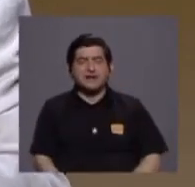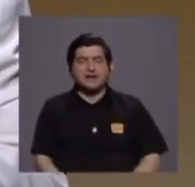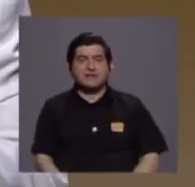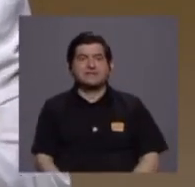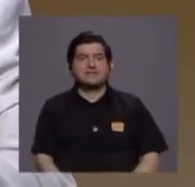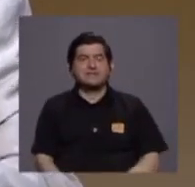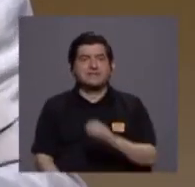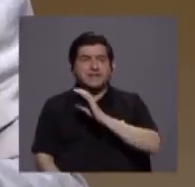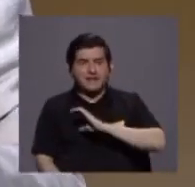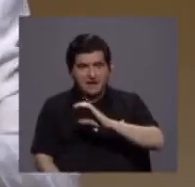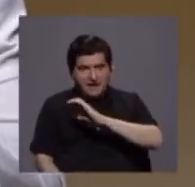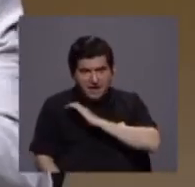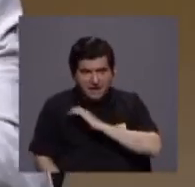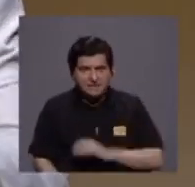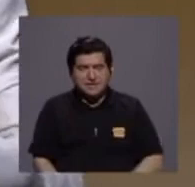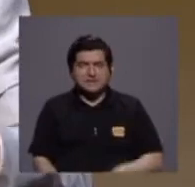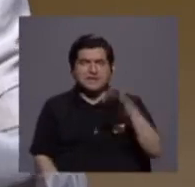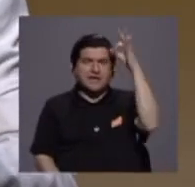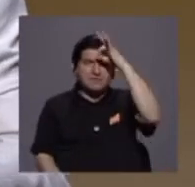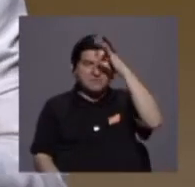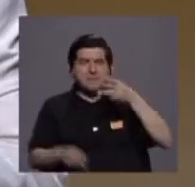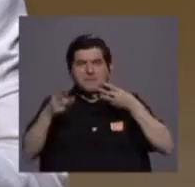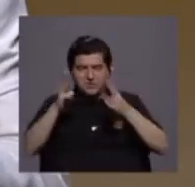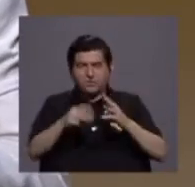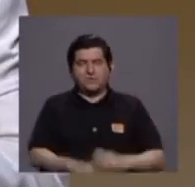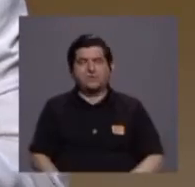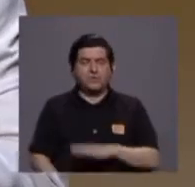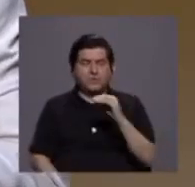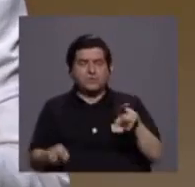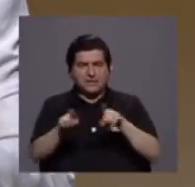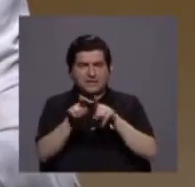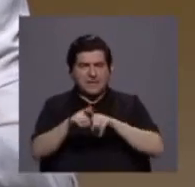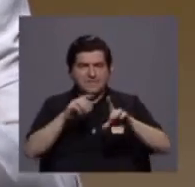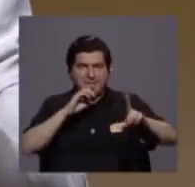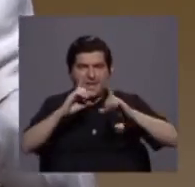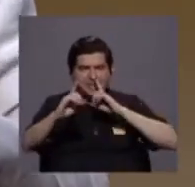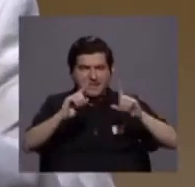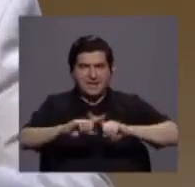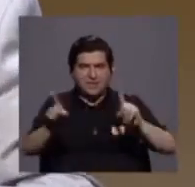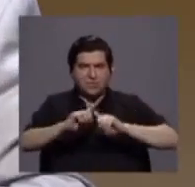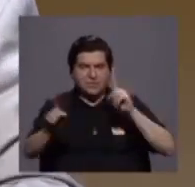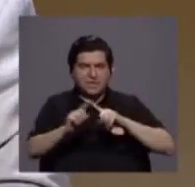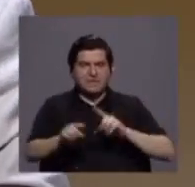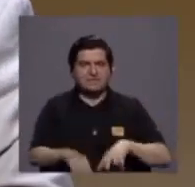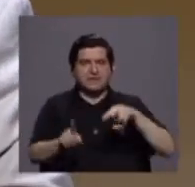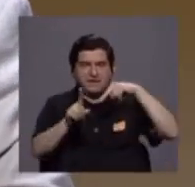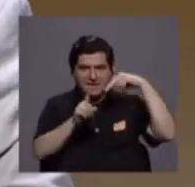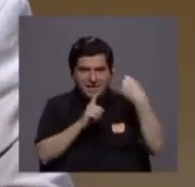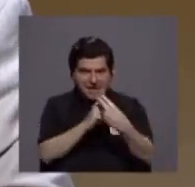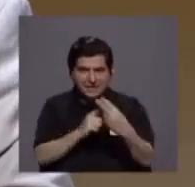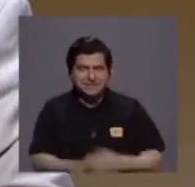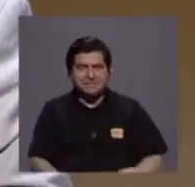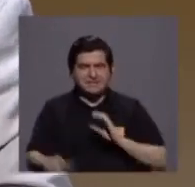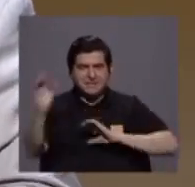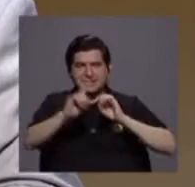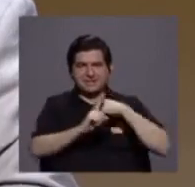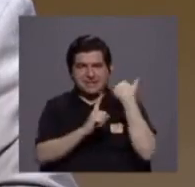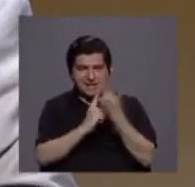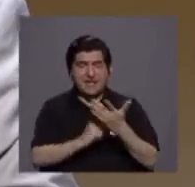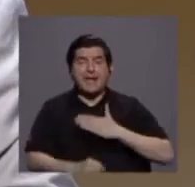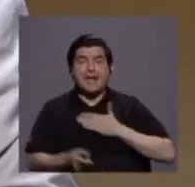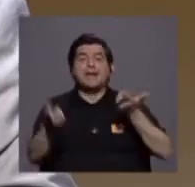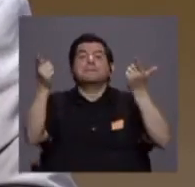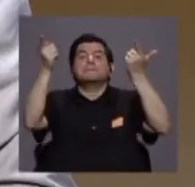filosóficos, metodológicos y con intersección y diálogos de diferentes enfoques de las ciencias sociales. En mi